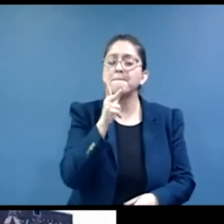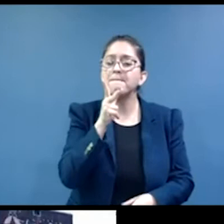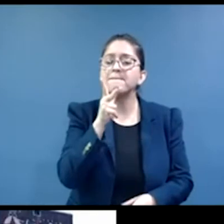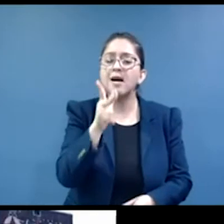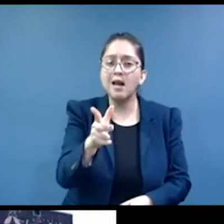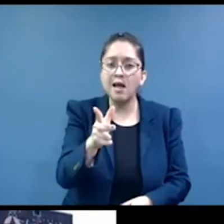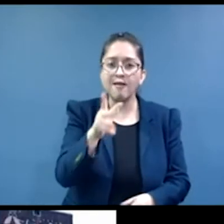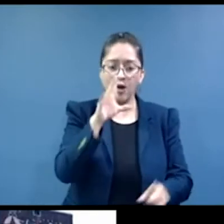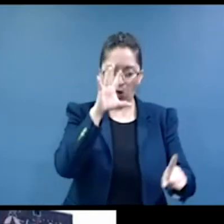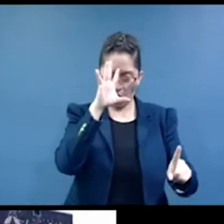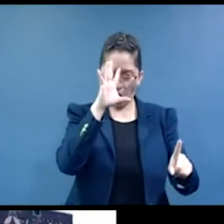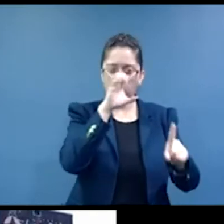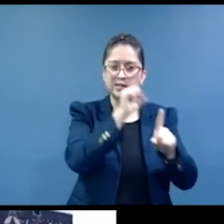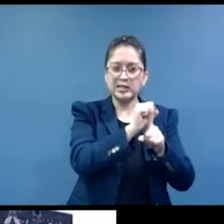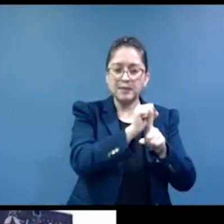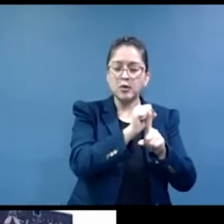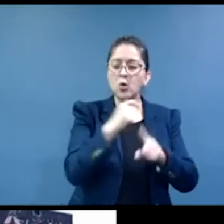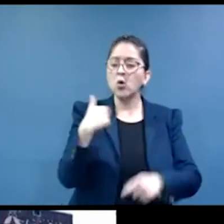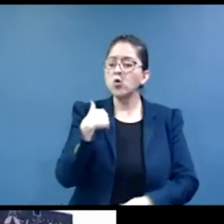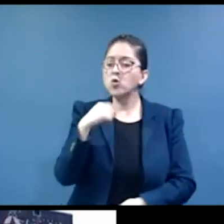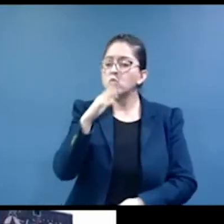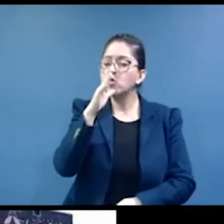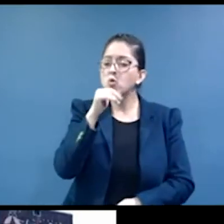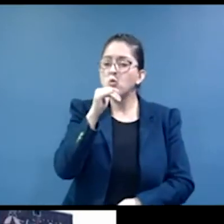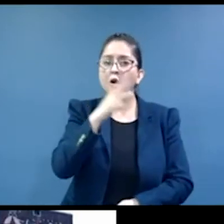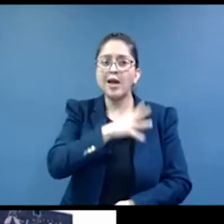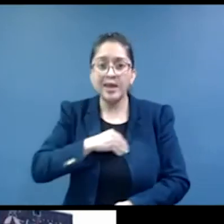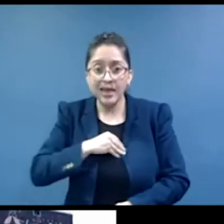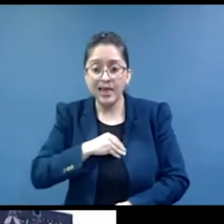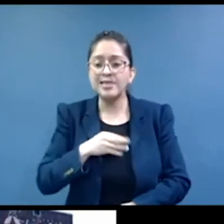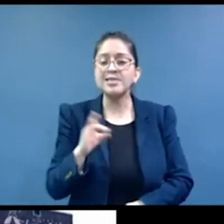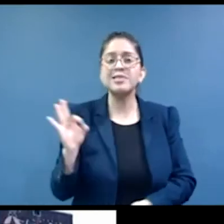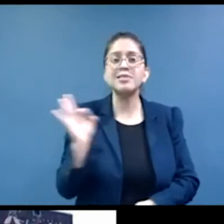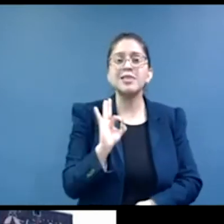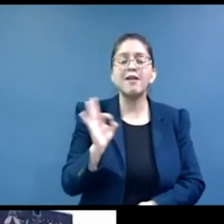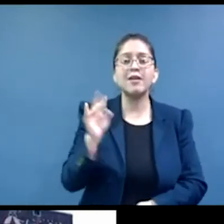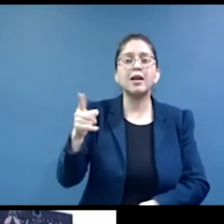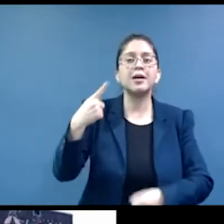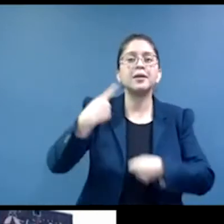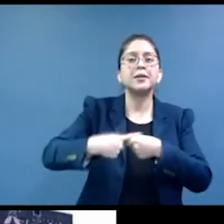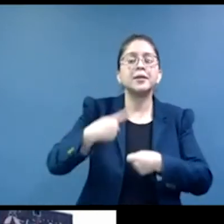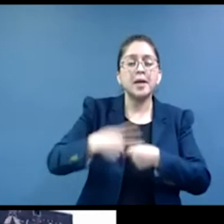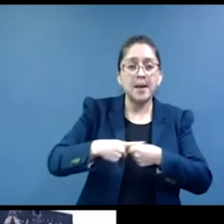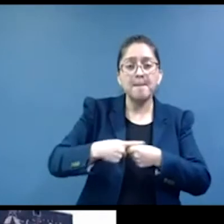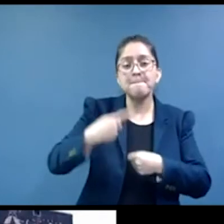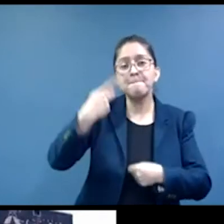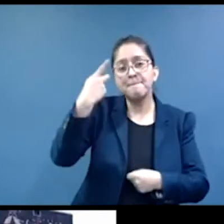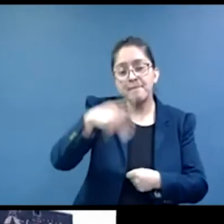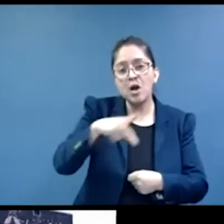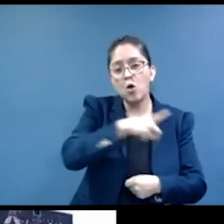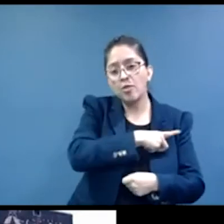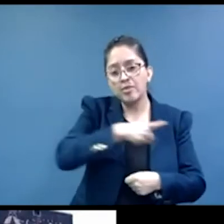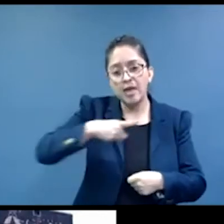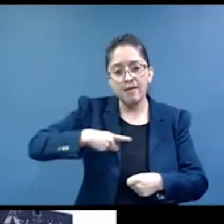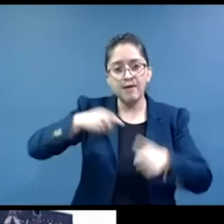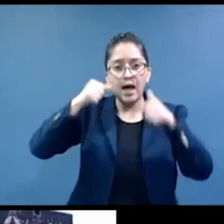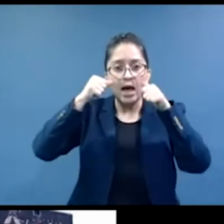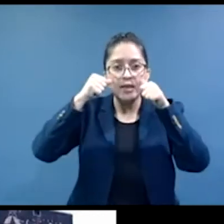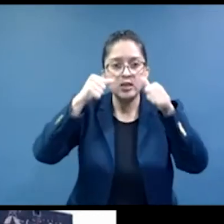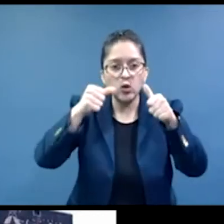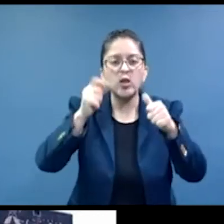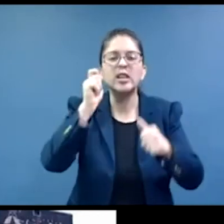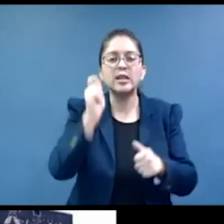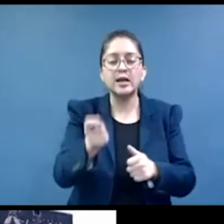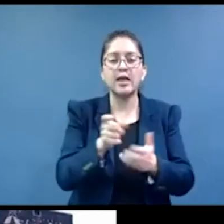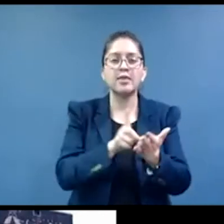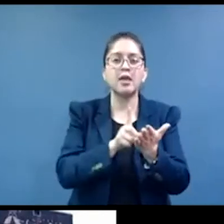una enfermedad, pero agregó que se debería atender desde un contexto de derechos humanos, y en ese sentido habló